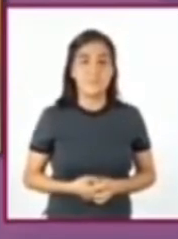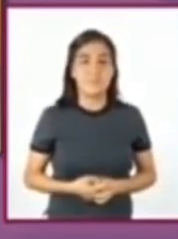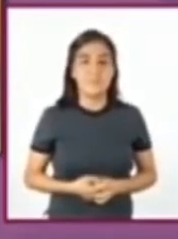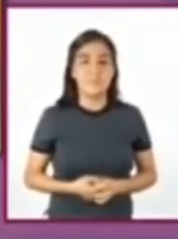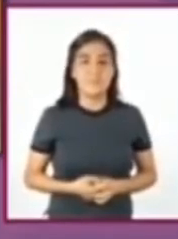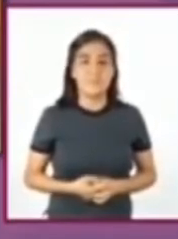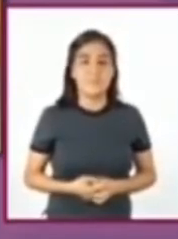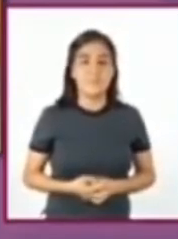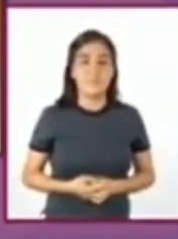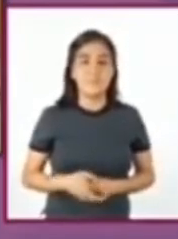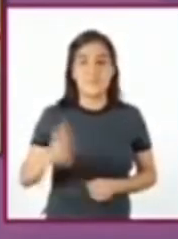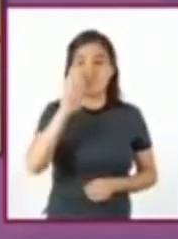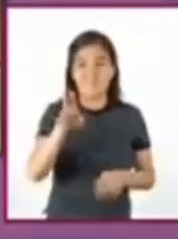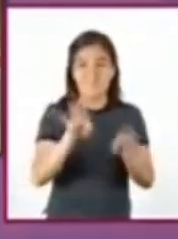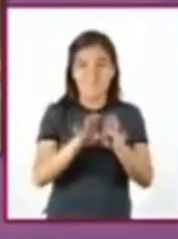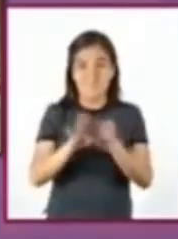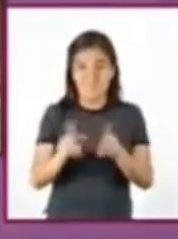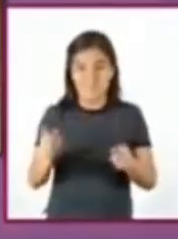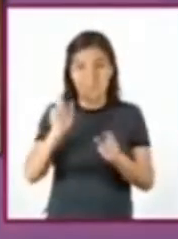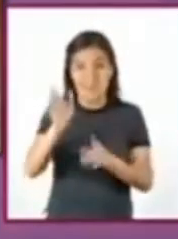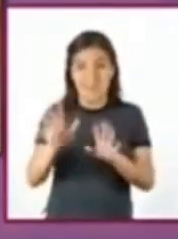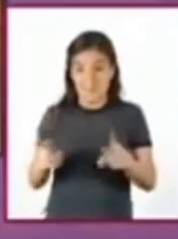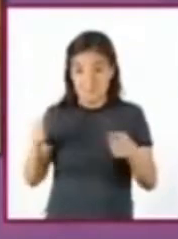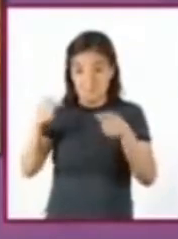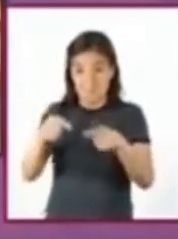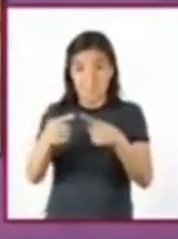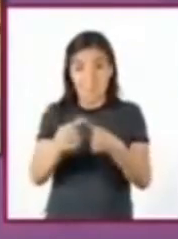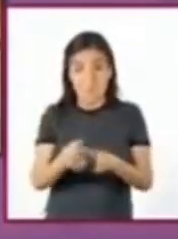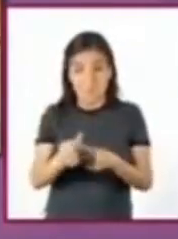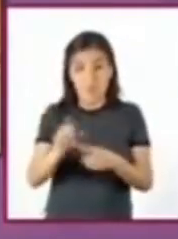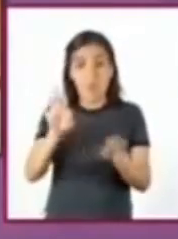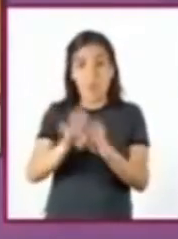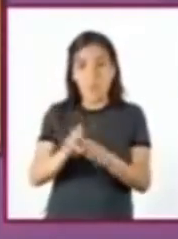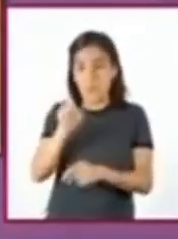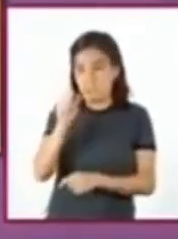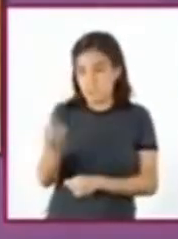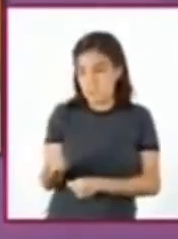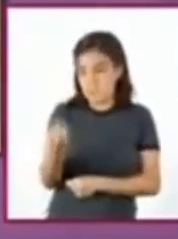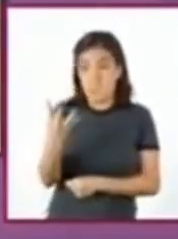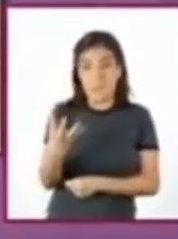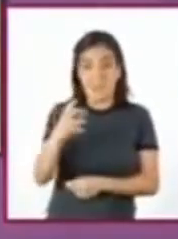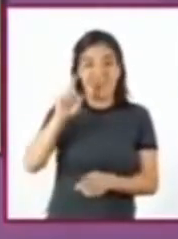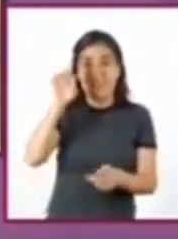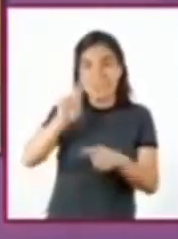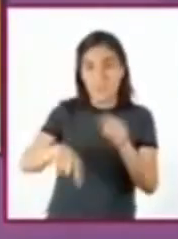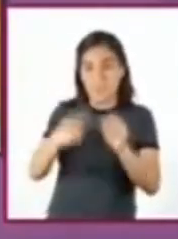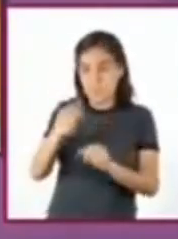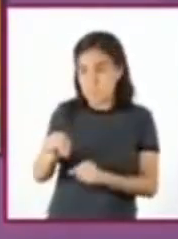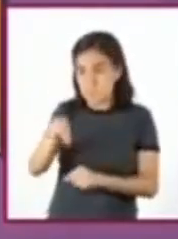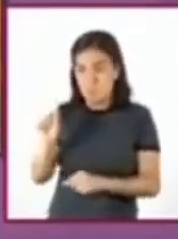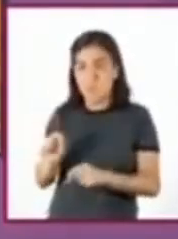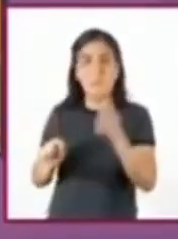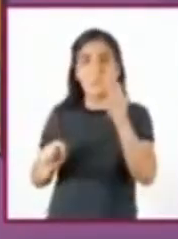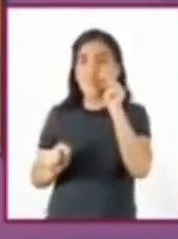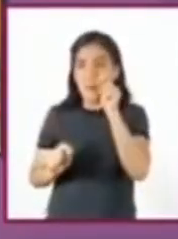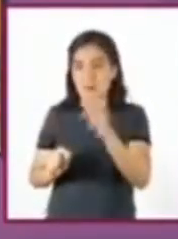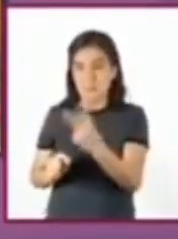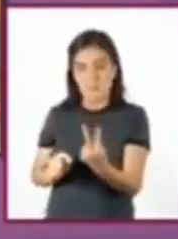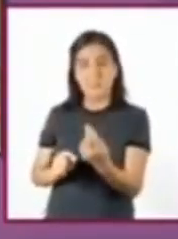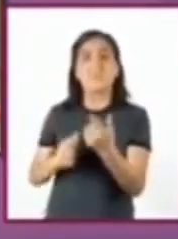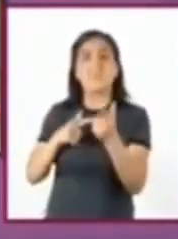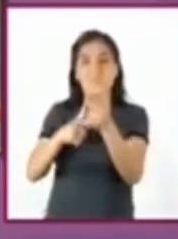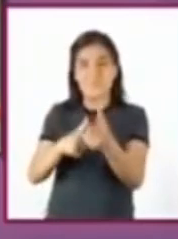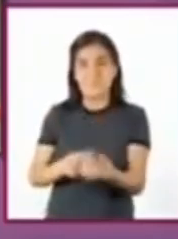Podemos ver cómo los LEDs se encienden, y si quitamos uno, los dos restantes siguen encendidos.